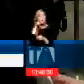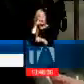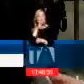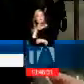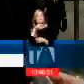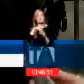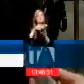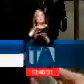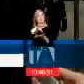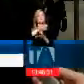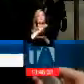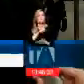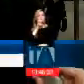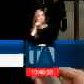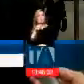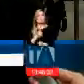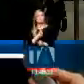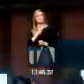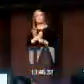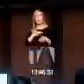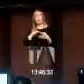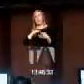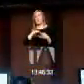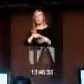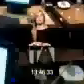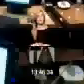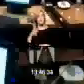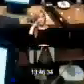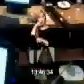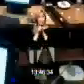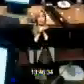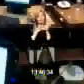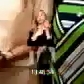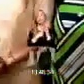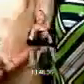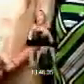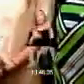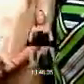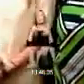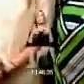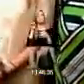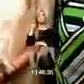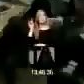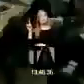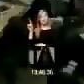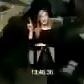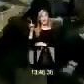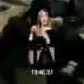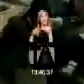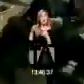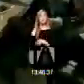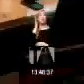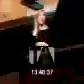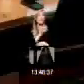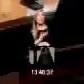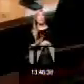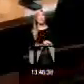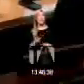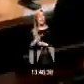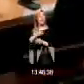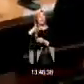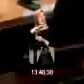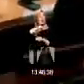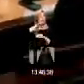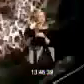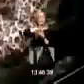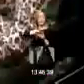la fiscalización, yo creo que todavía nos quedan cuentas pendientes. El siguiente año deberán tratar el juicio de Ana Damaín y dar trámite a varias leyes,